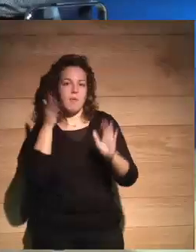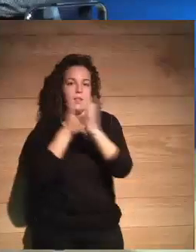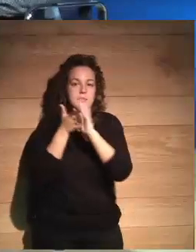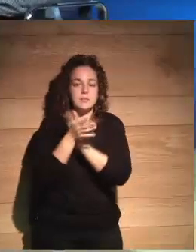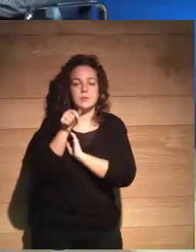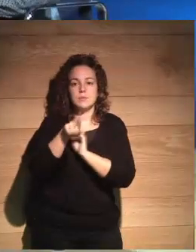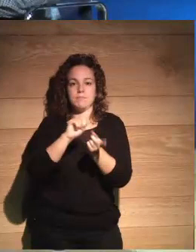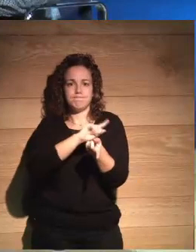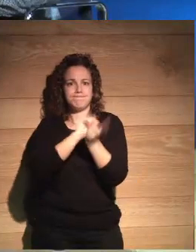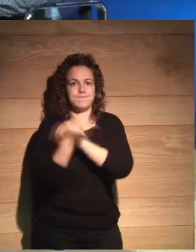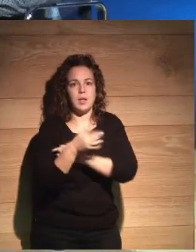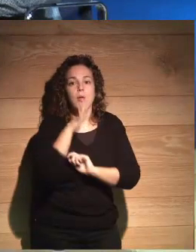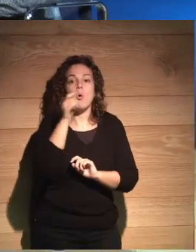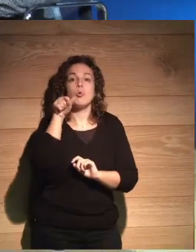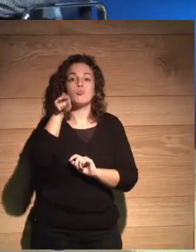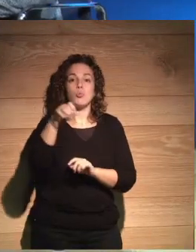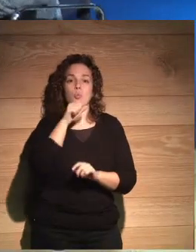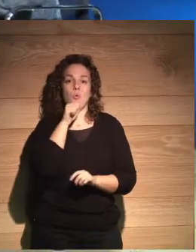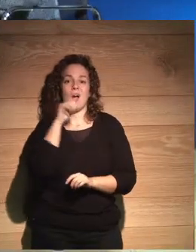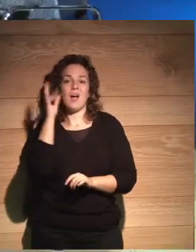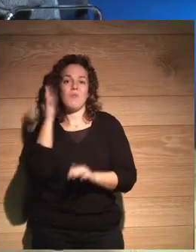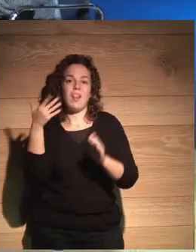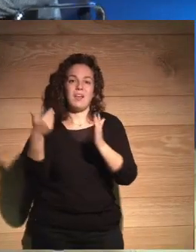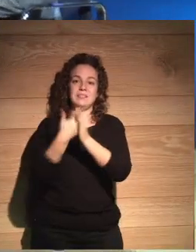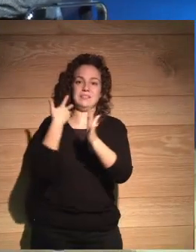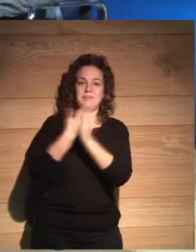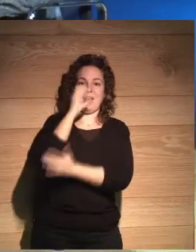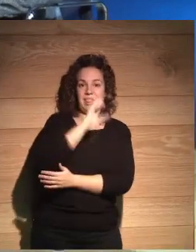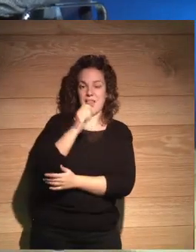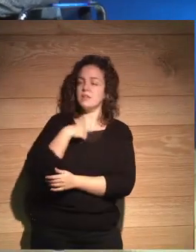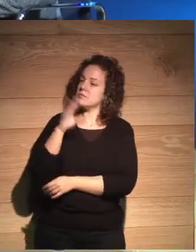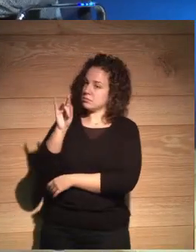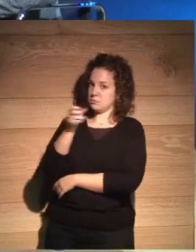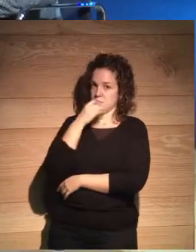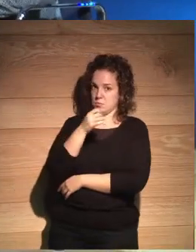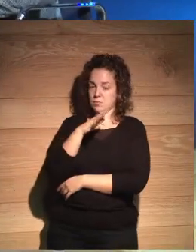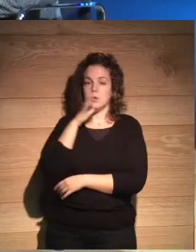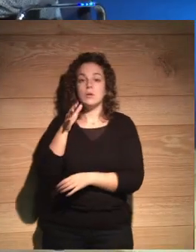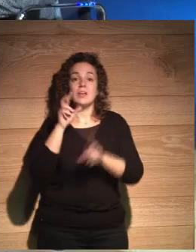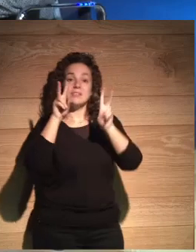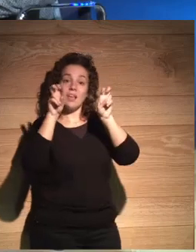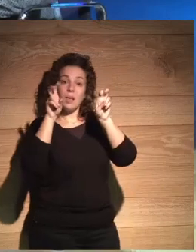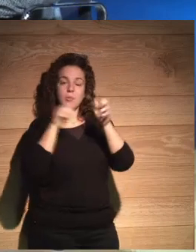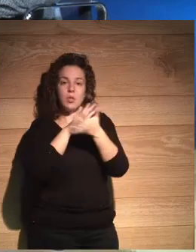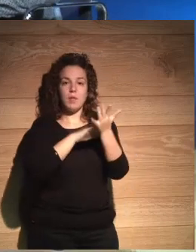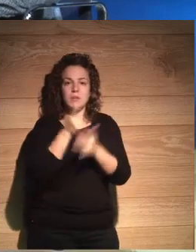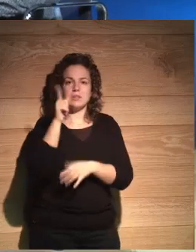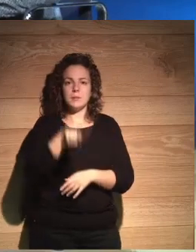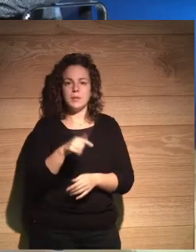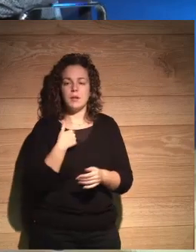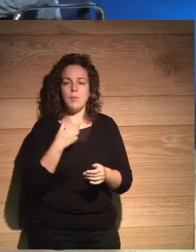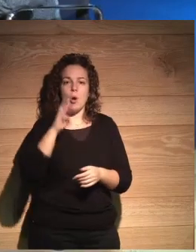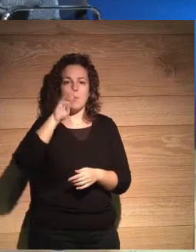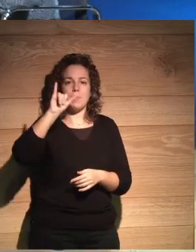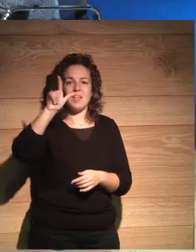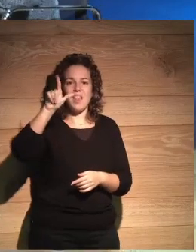giro salvaje y es tu abuela la que te explica la ciencia a ti, ¿no? Correcto. Ese capítulo hablas además de